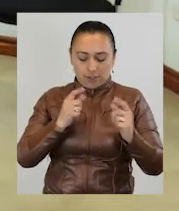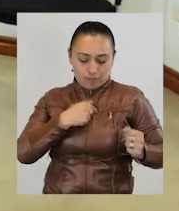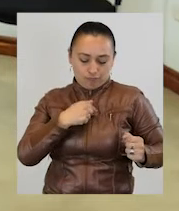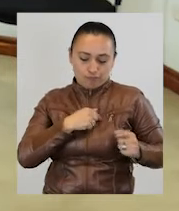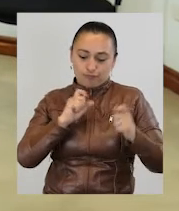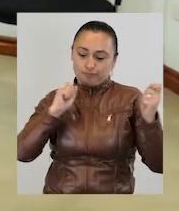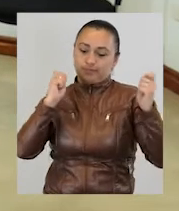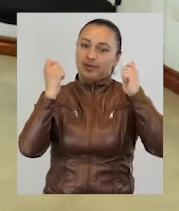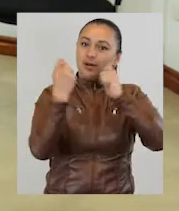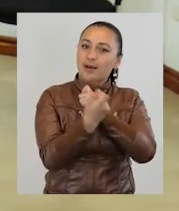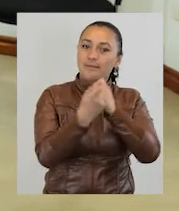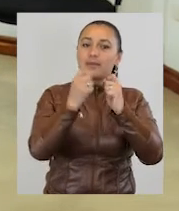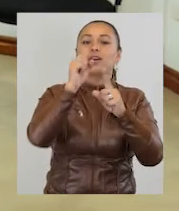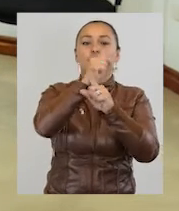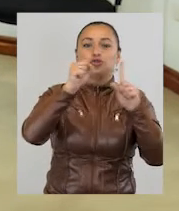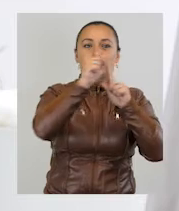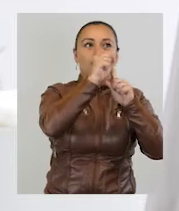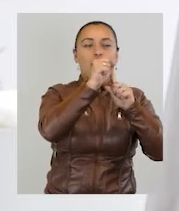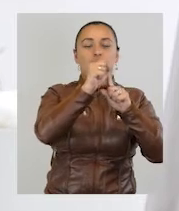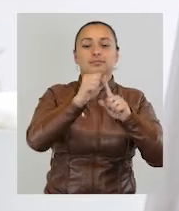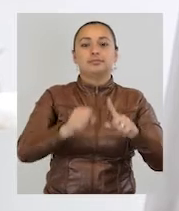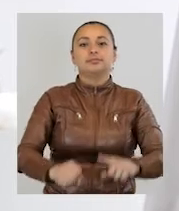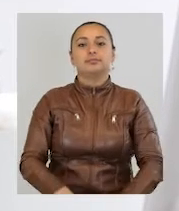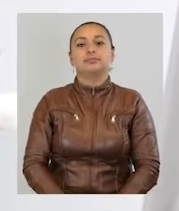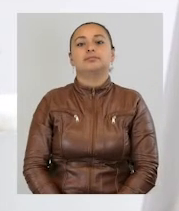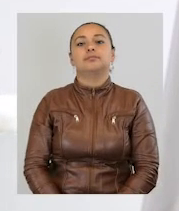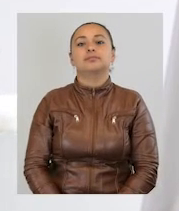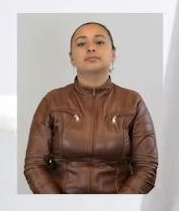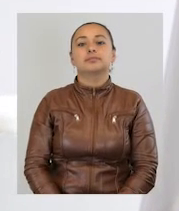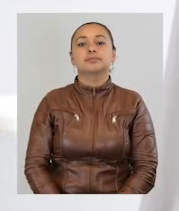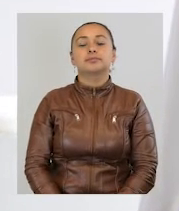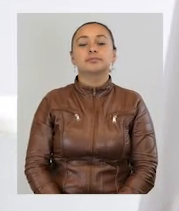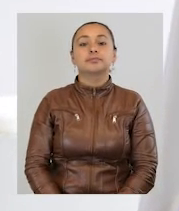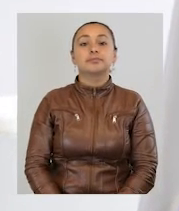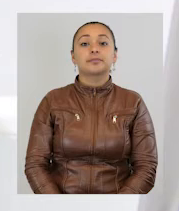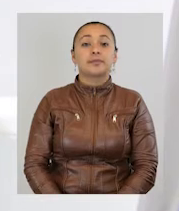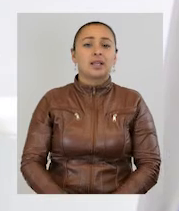se transformará la sociedad.